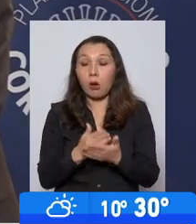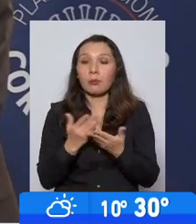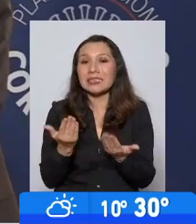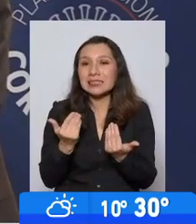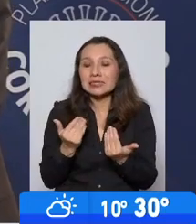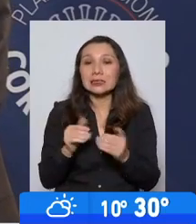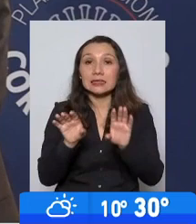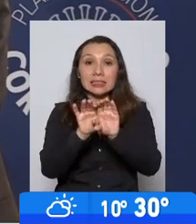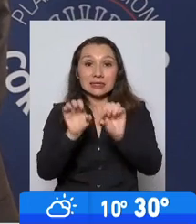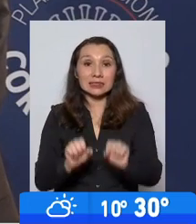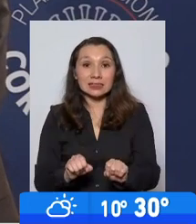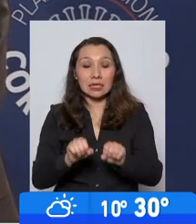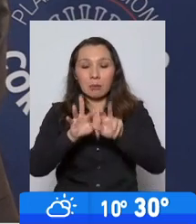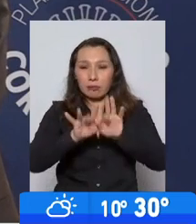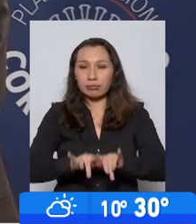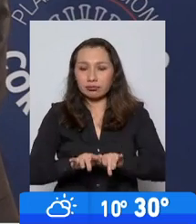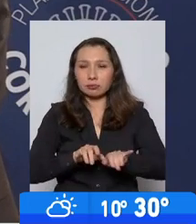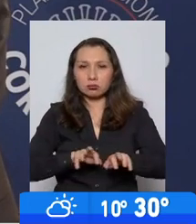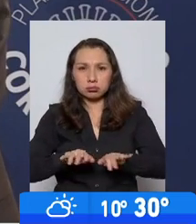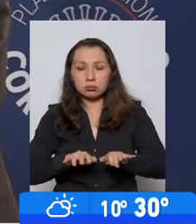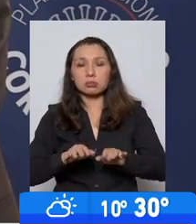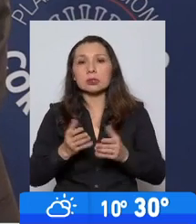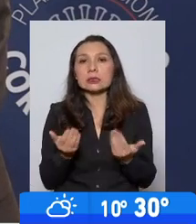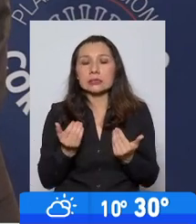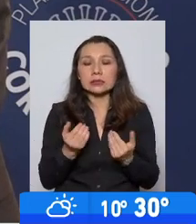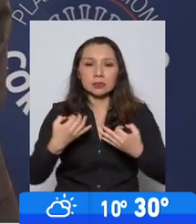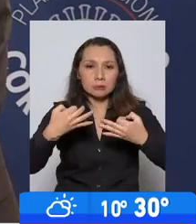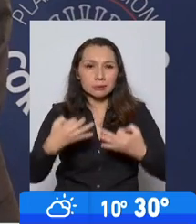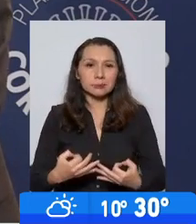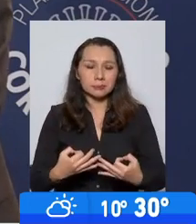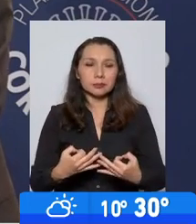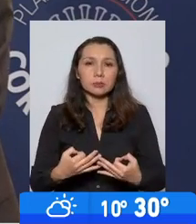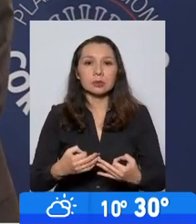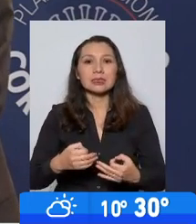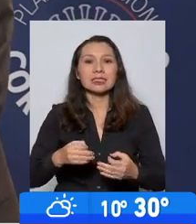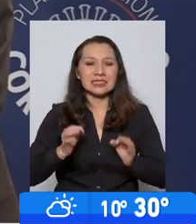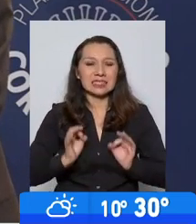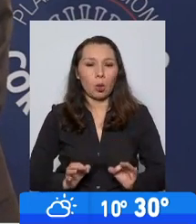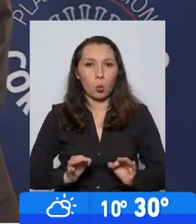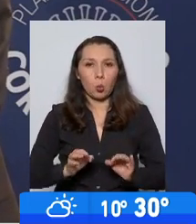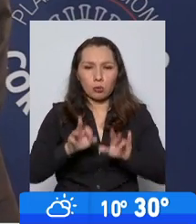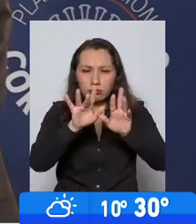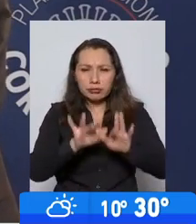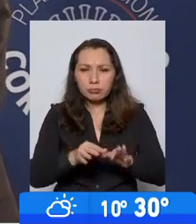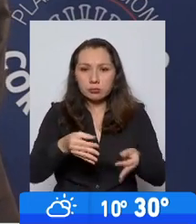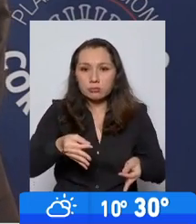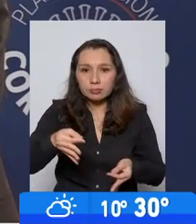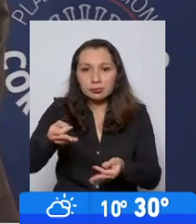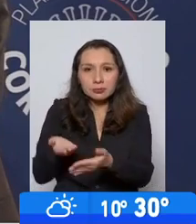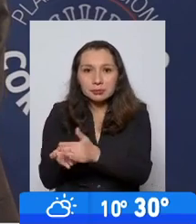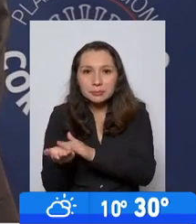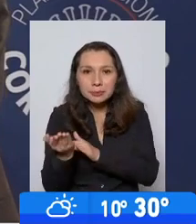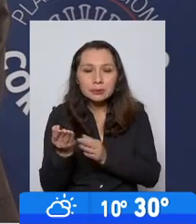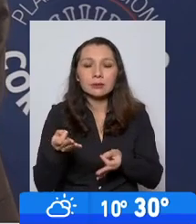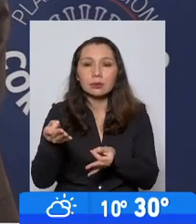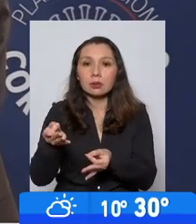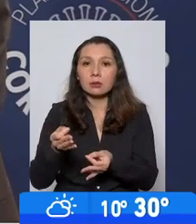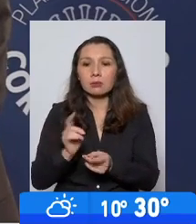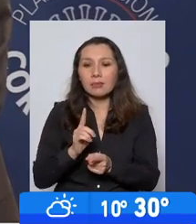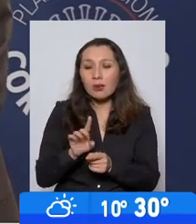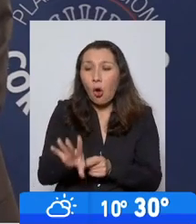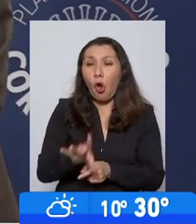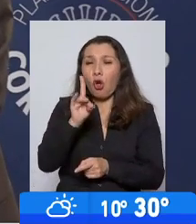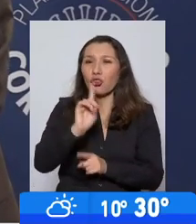necesitamos que el sistema informático sea absolutamente seguro. Y lo que hemos descubierto es que no era